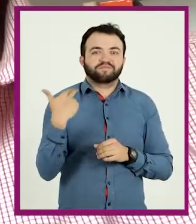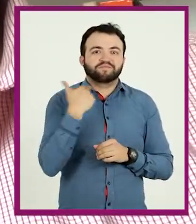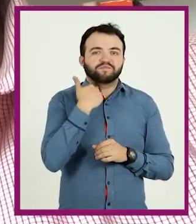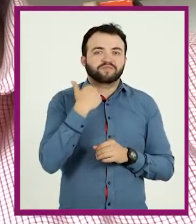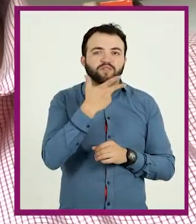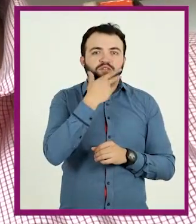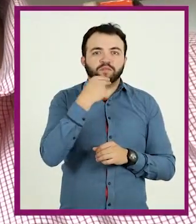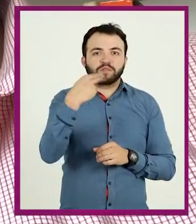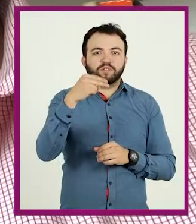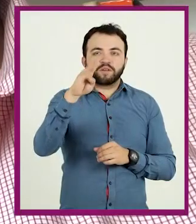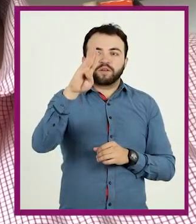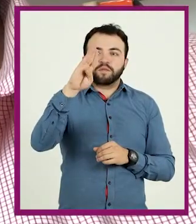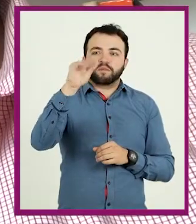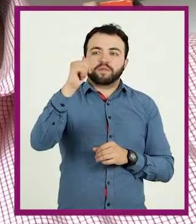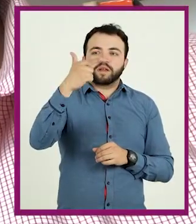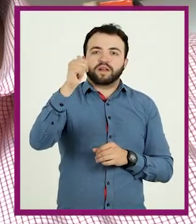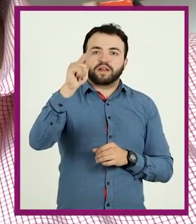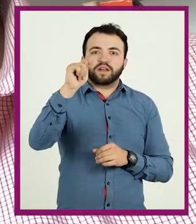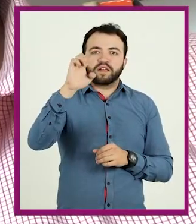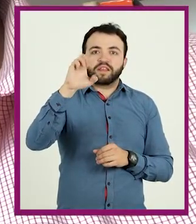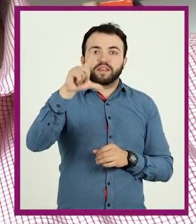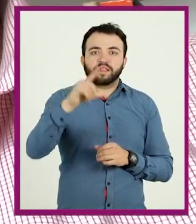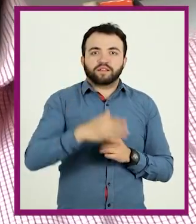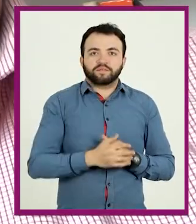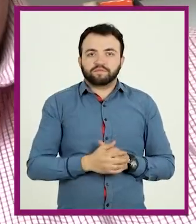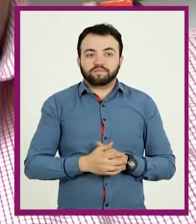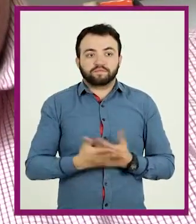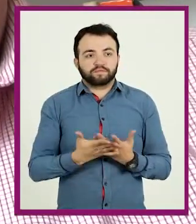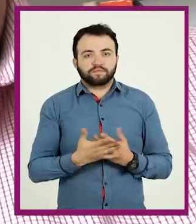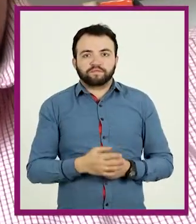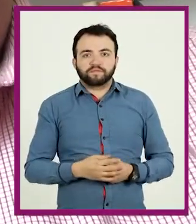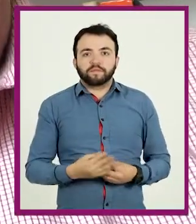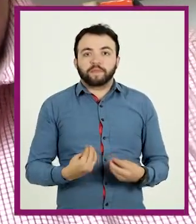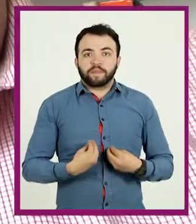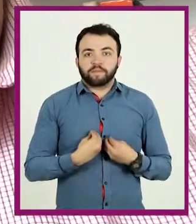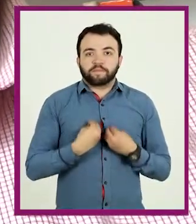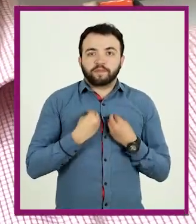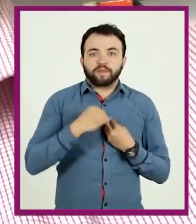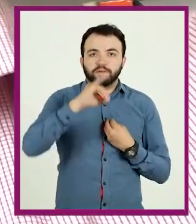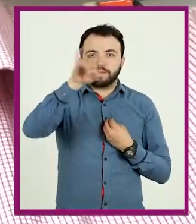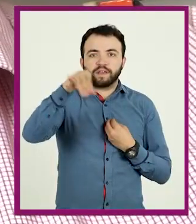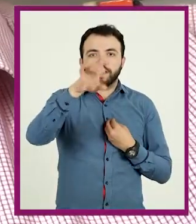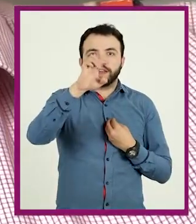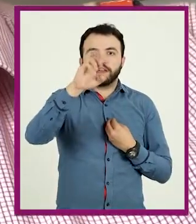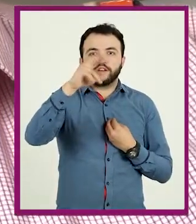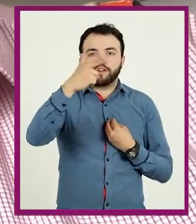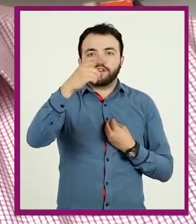Bagatelle. Y que viva Georges Simenon,